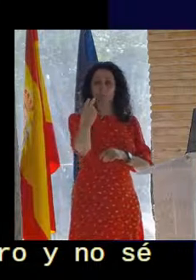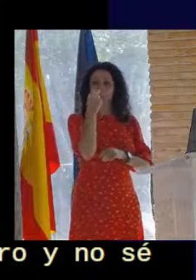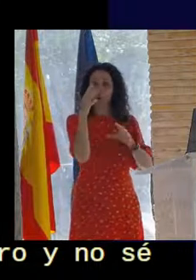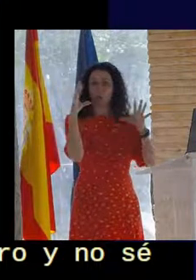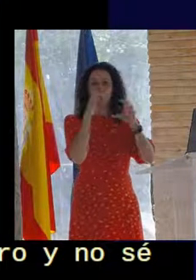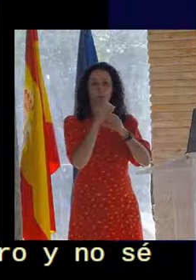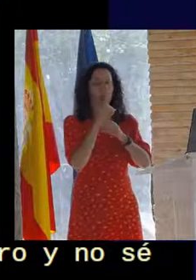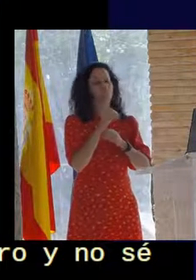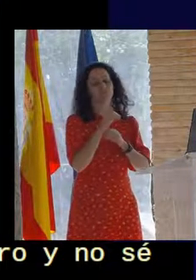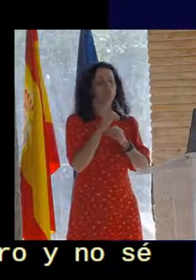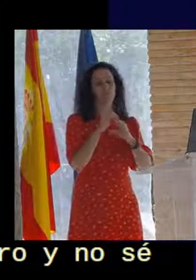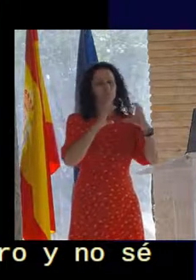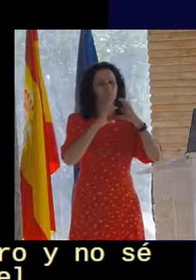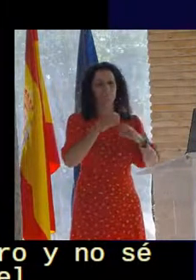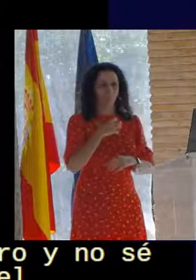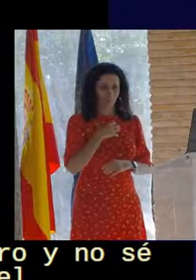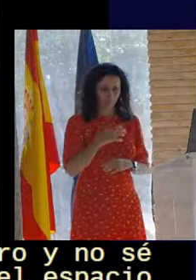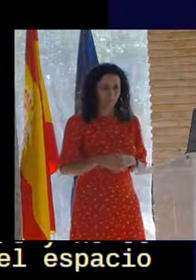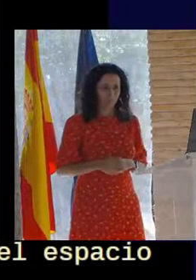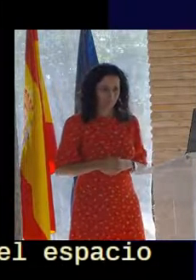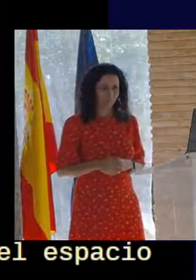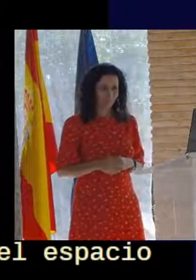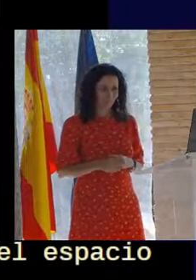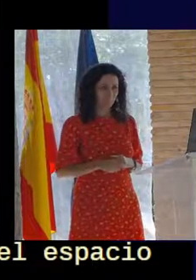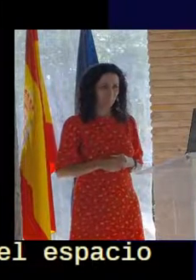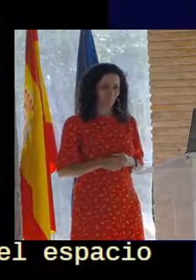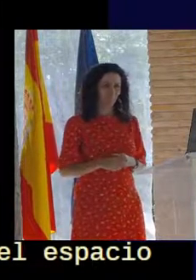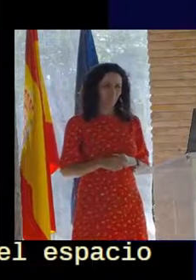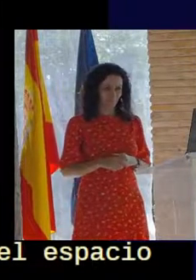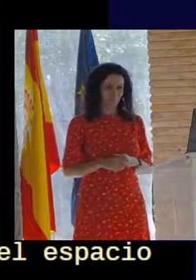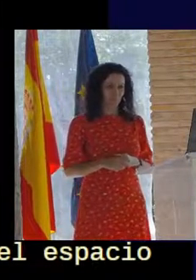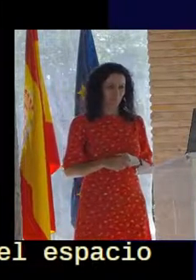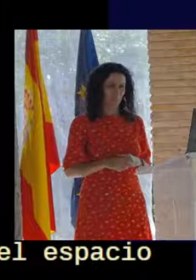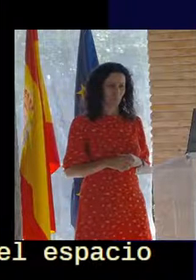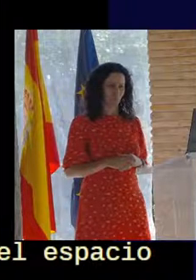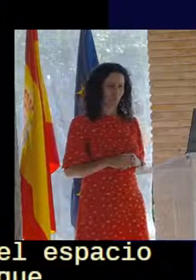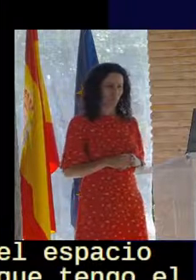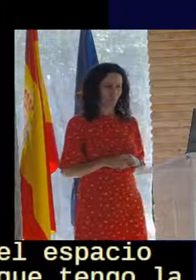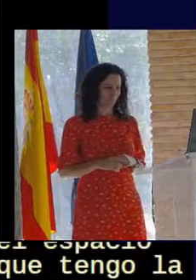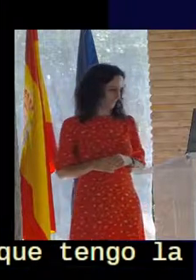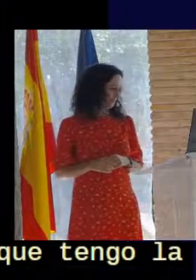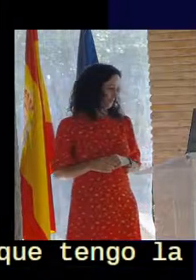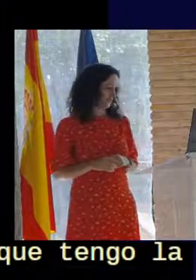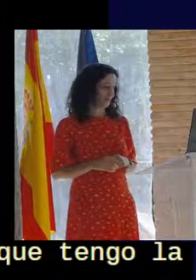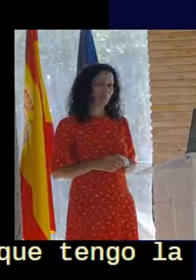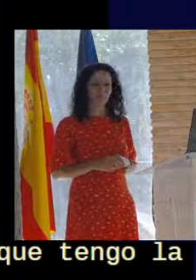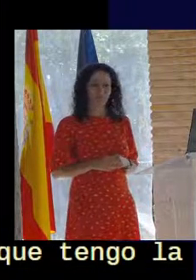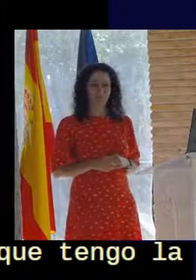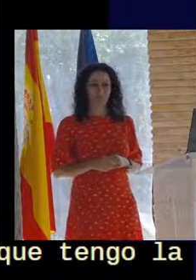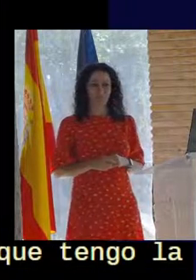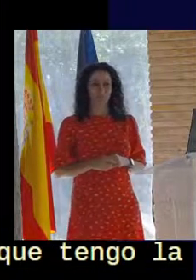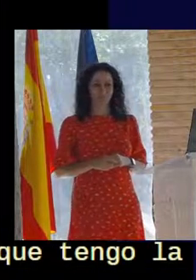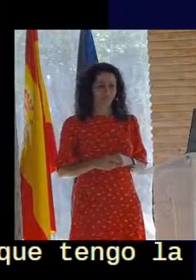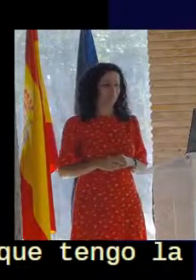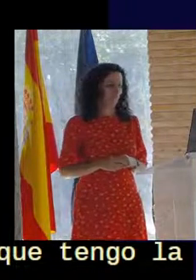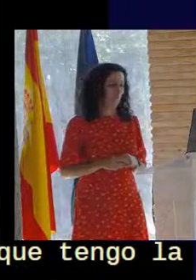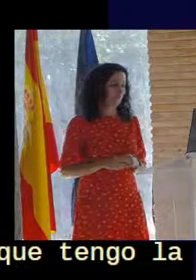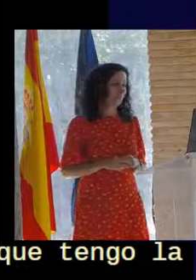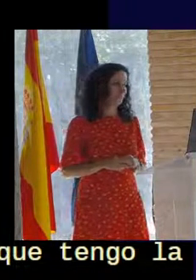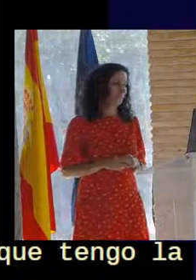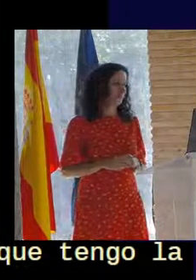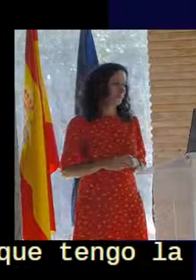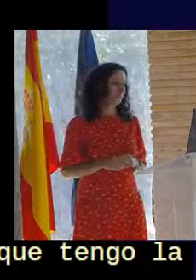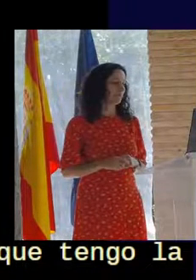momento en el el espacio en el que estoy no sé si vosotros me veis bien porque tengo la luz de fondo Pues eso a lo mejor no sería la